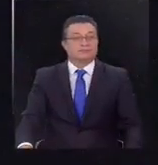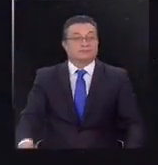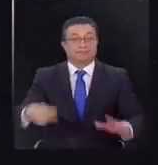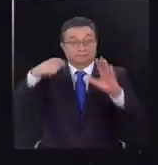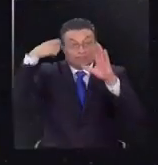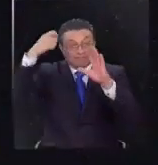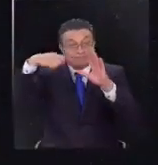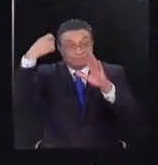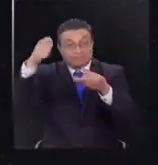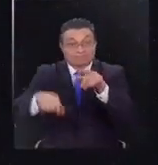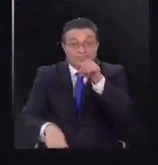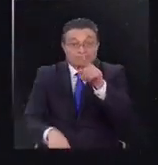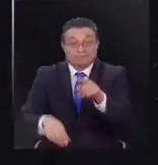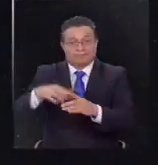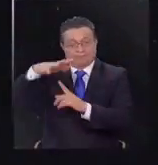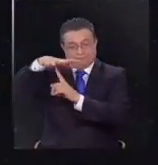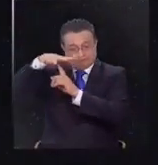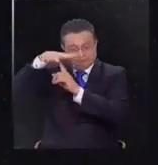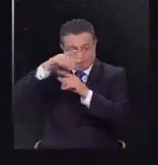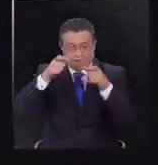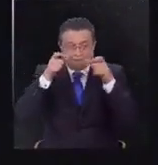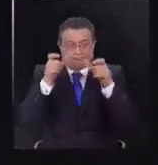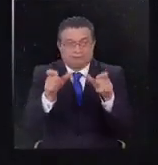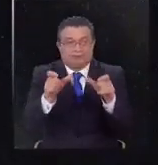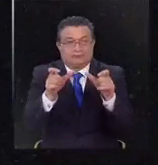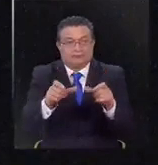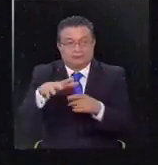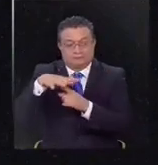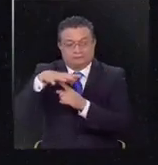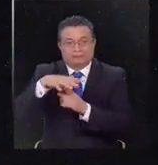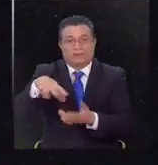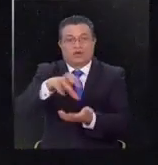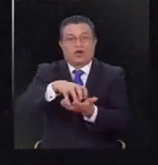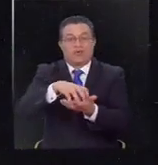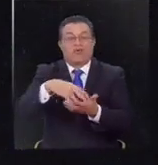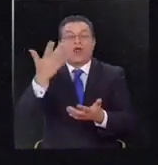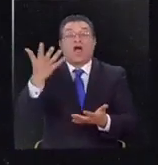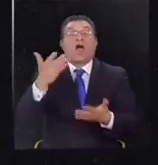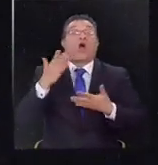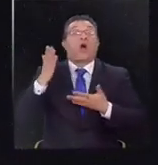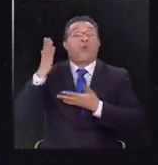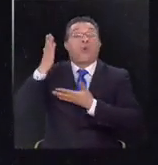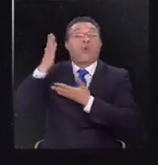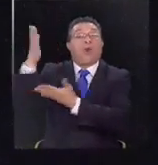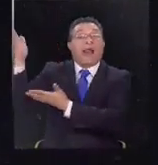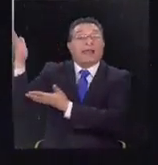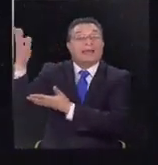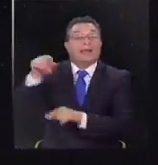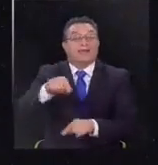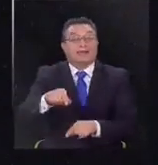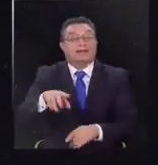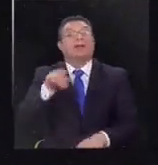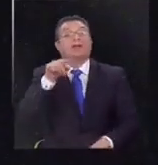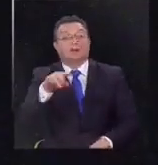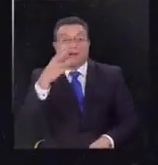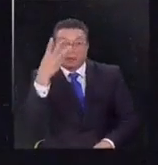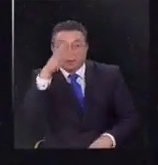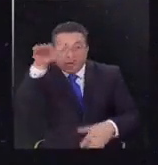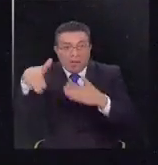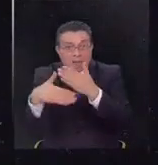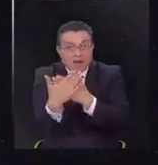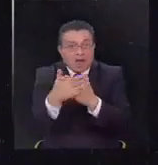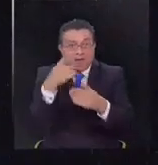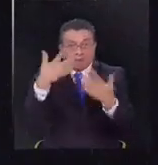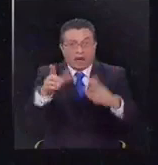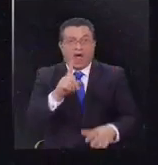Las imágenes corresponden a un dron de televigilancia que realiza un sobrevuelo en la comuna de Hualqui. Son cerca de las 3 de la madrugada, es decir, ya está en vigencia